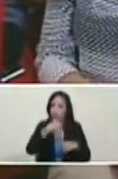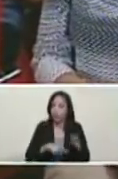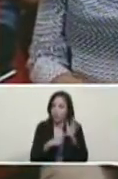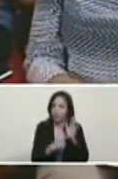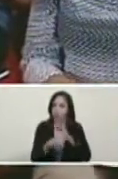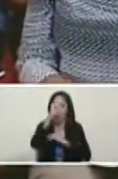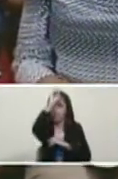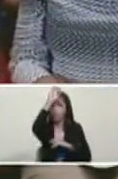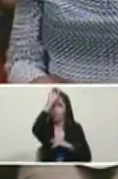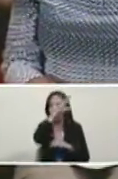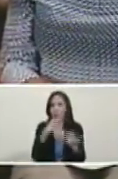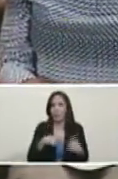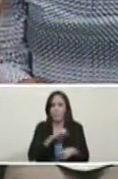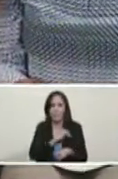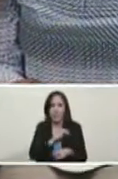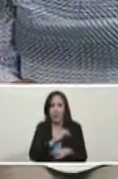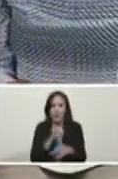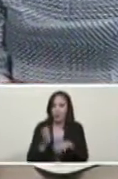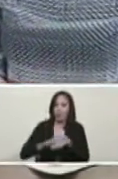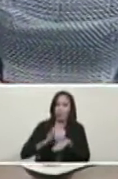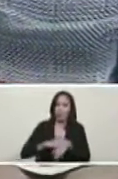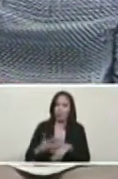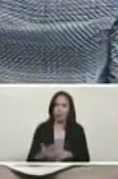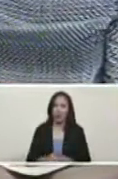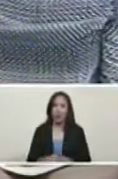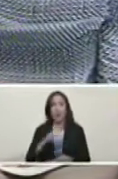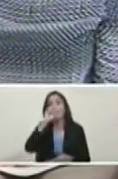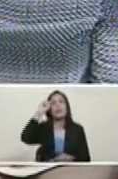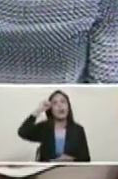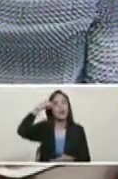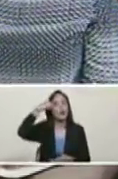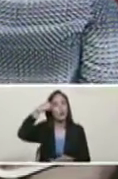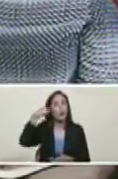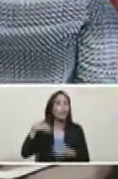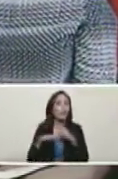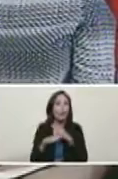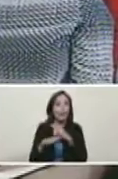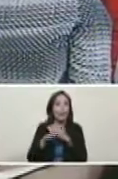le tienen miedo al recuerdo de Robert Serra.